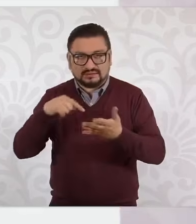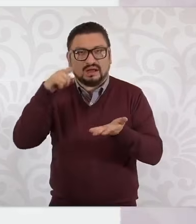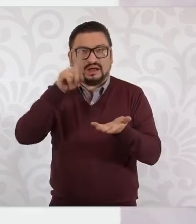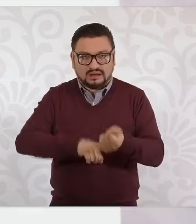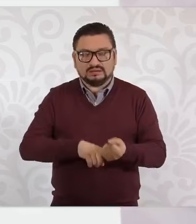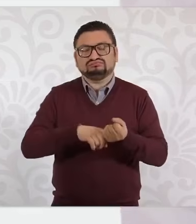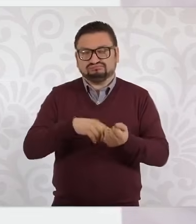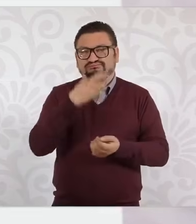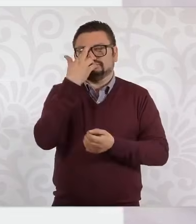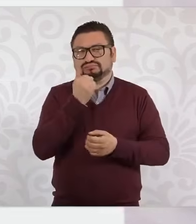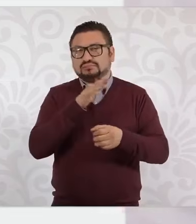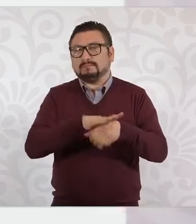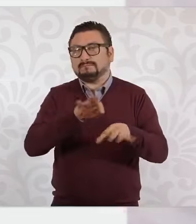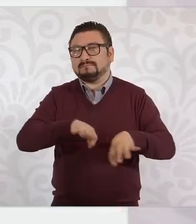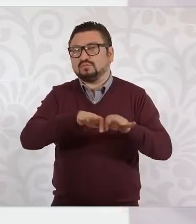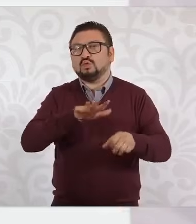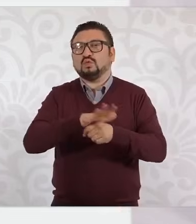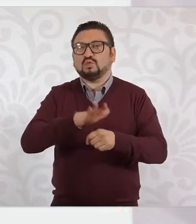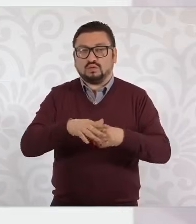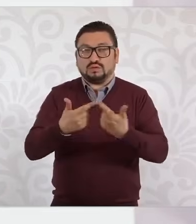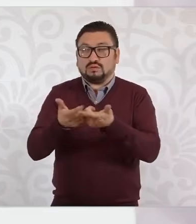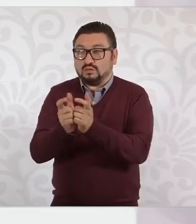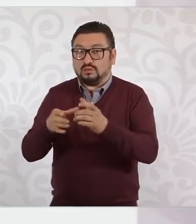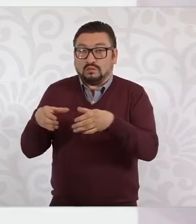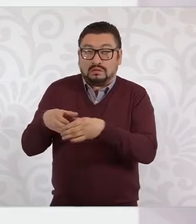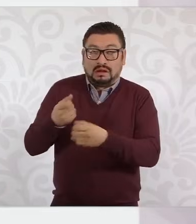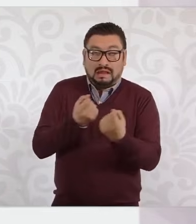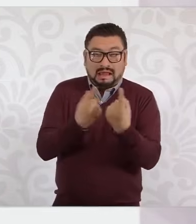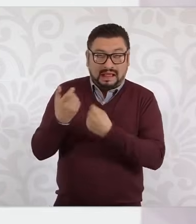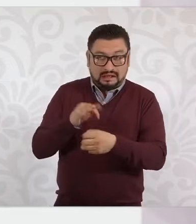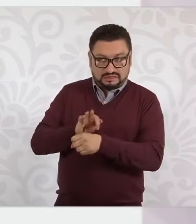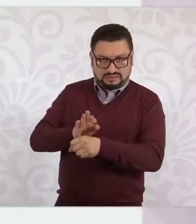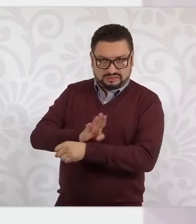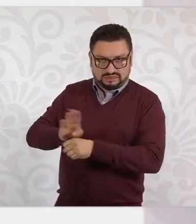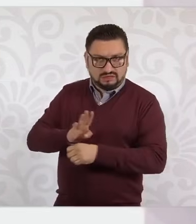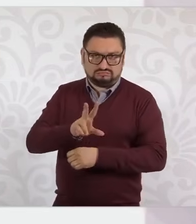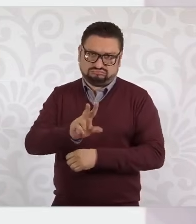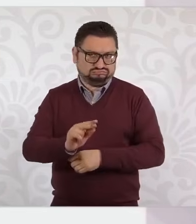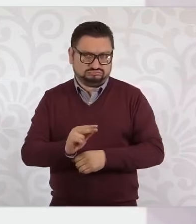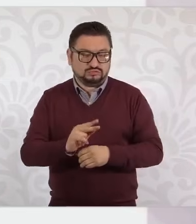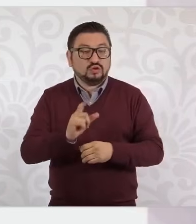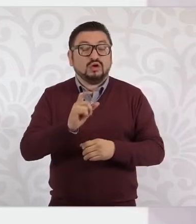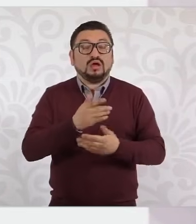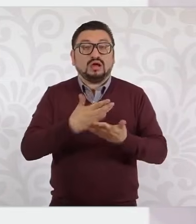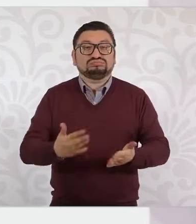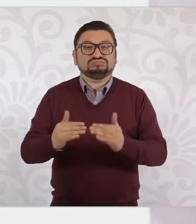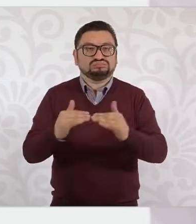quizás su principal, es acabar con los privilegios a la hora de cerrar la transmisión de derechos del